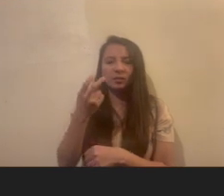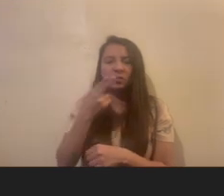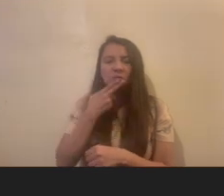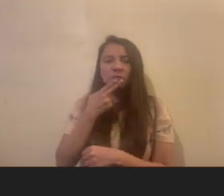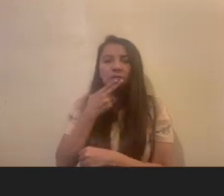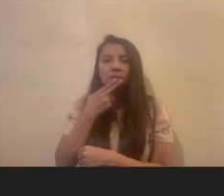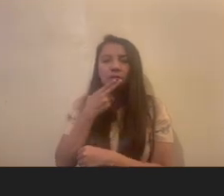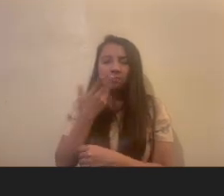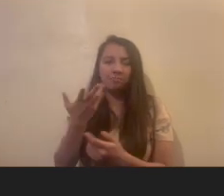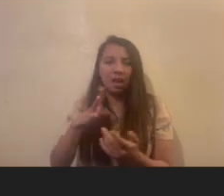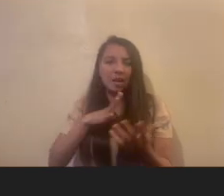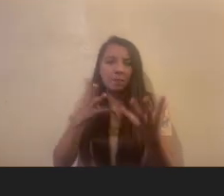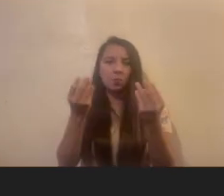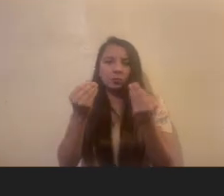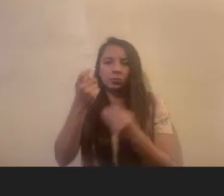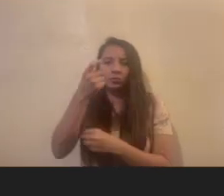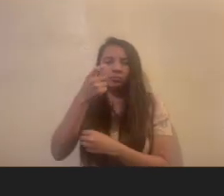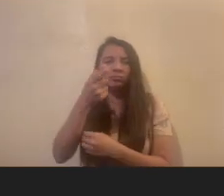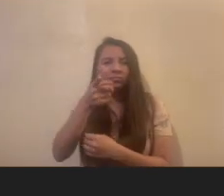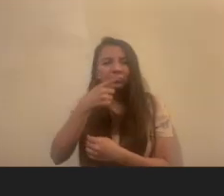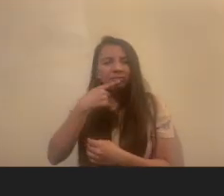variedad? Hay